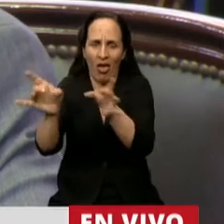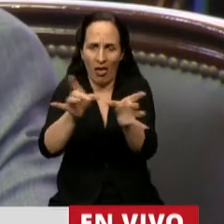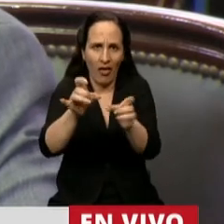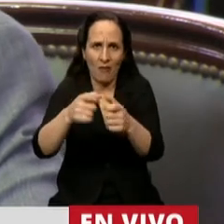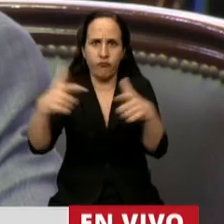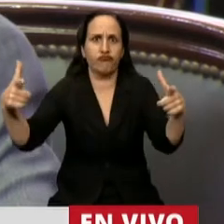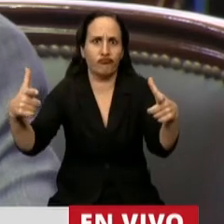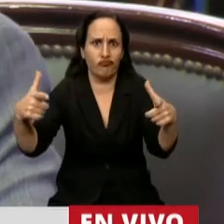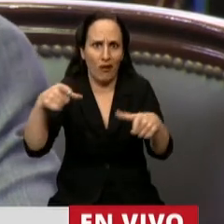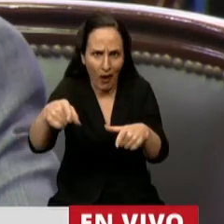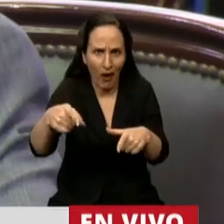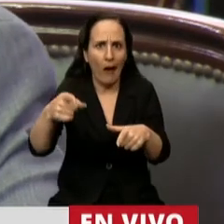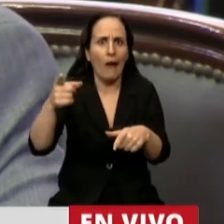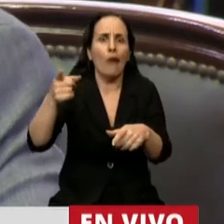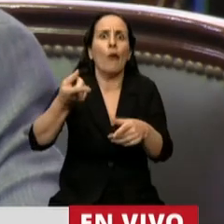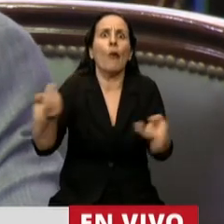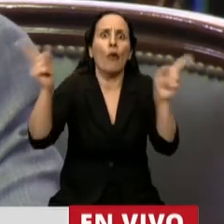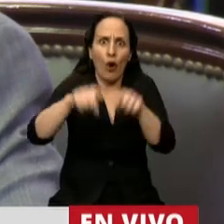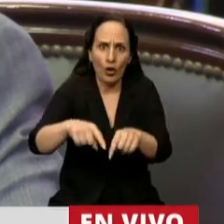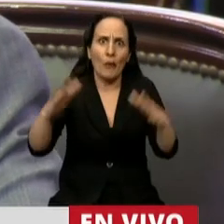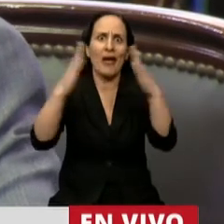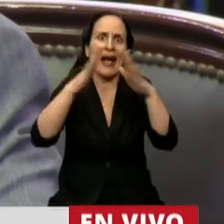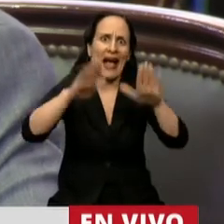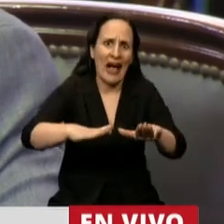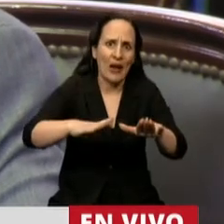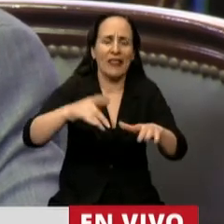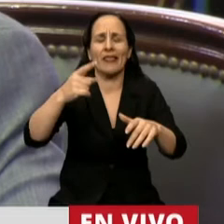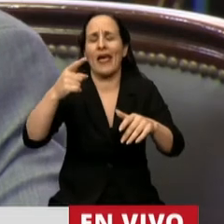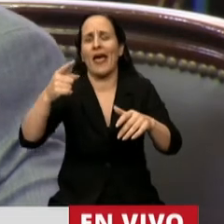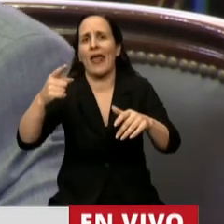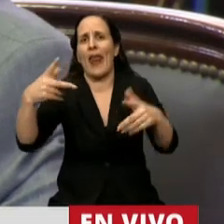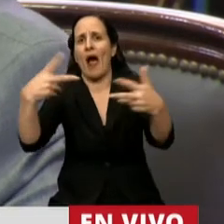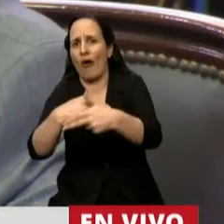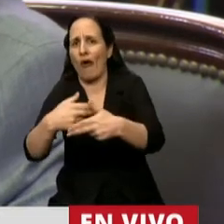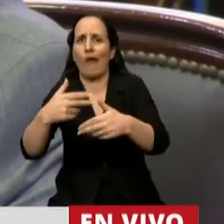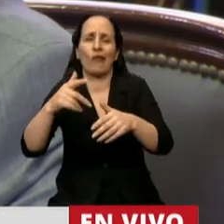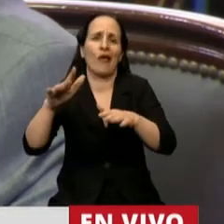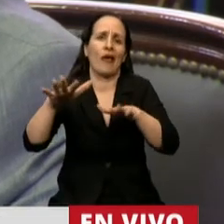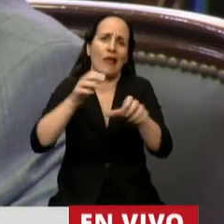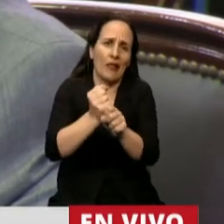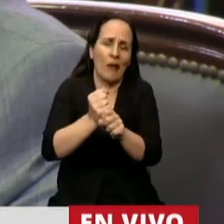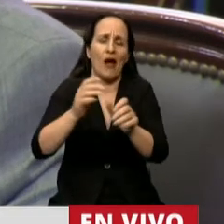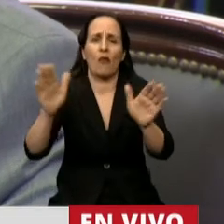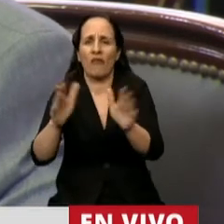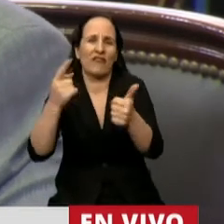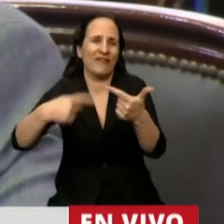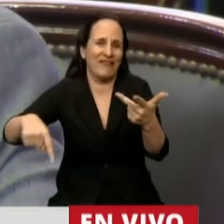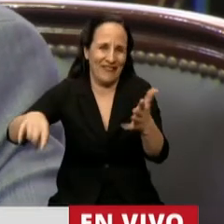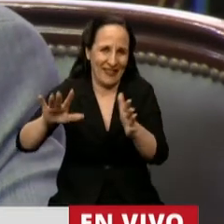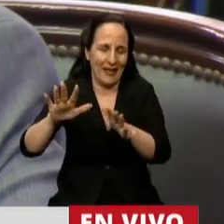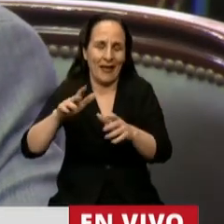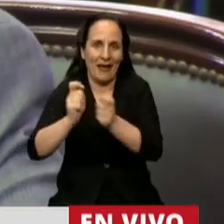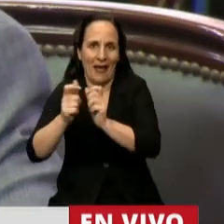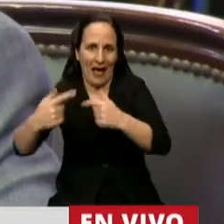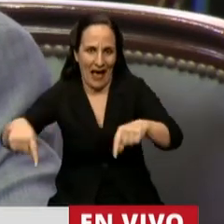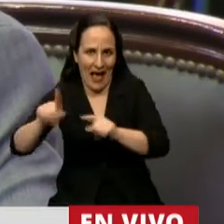nuevamente en distintos tipos de cuarentenas, en distintos tipos de cierres a los distintos tipos de actividades. Lo único que ha habido